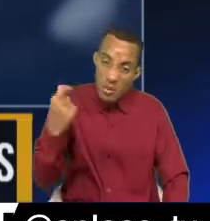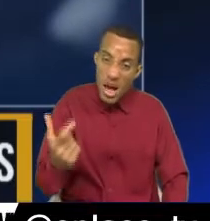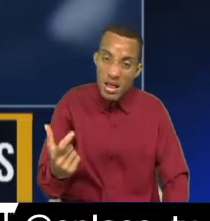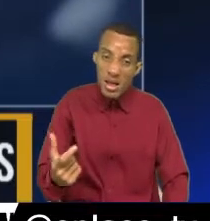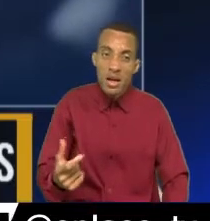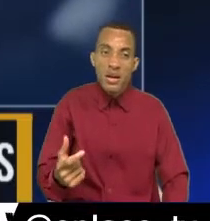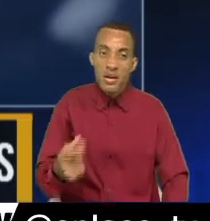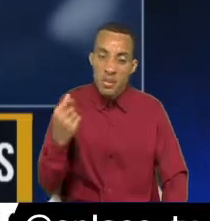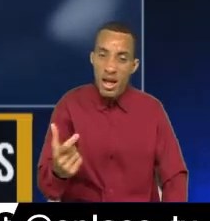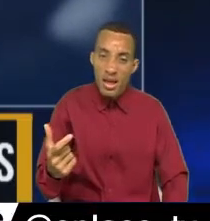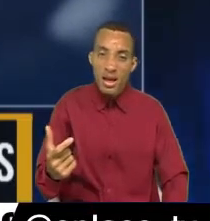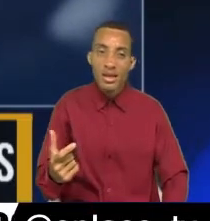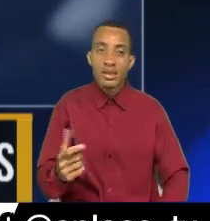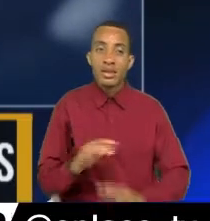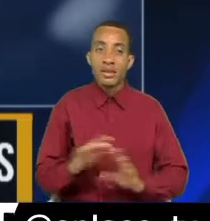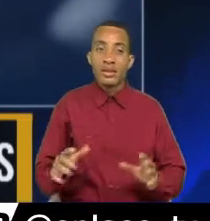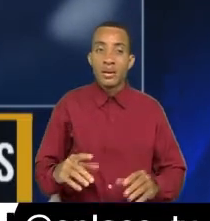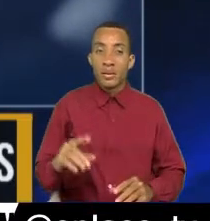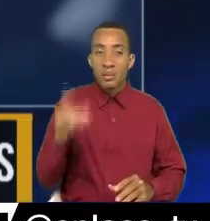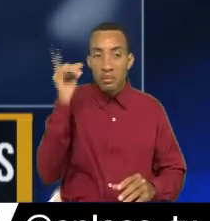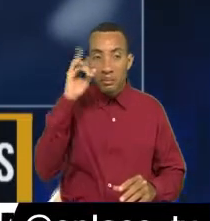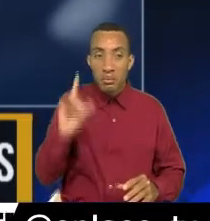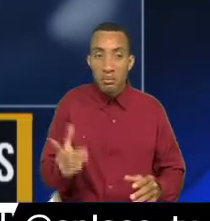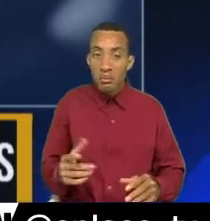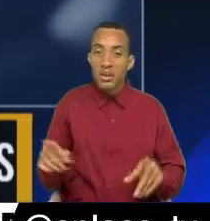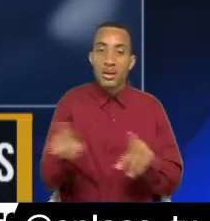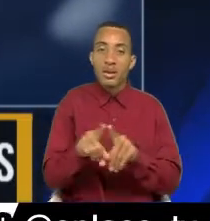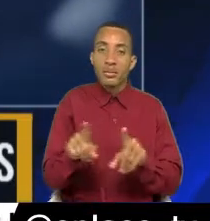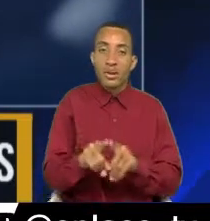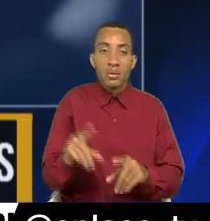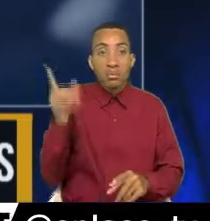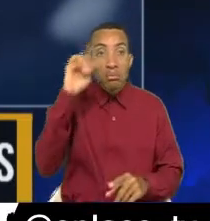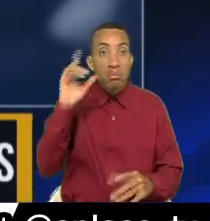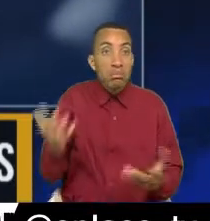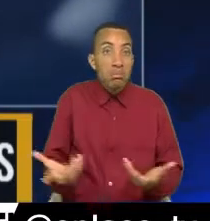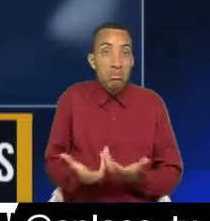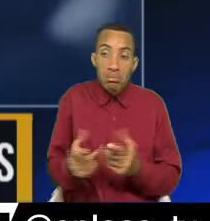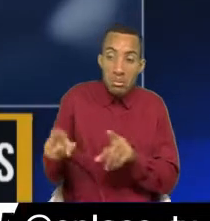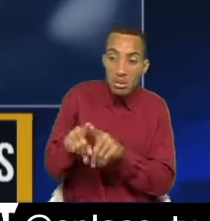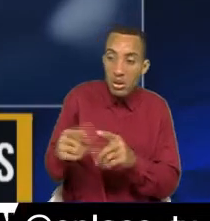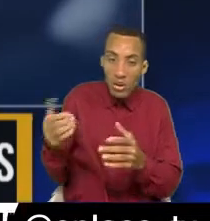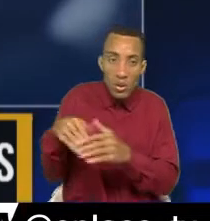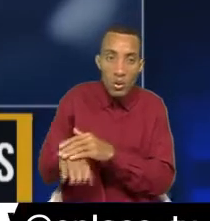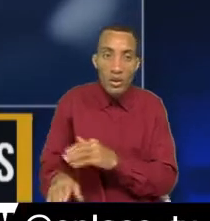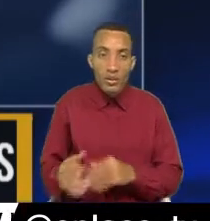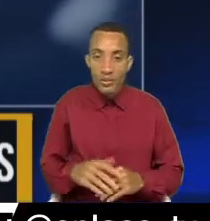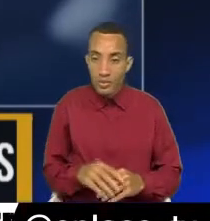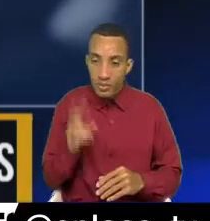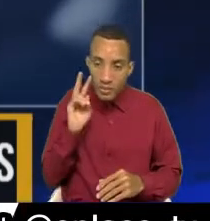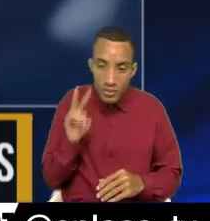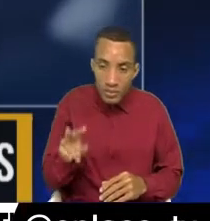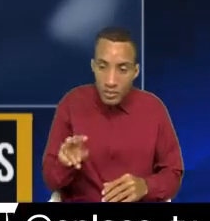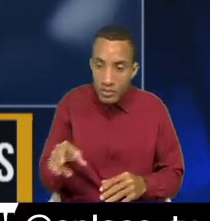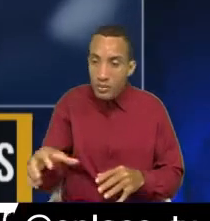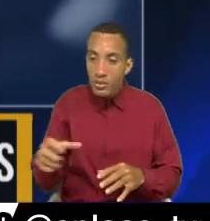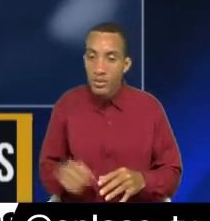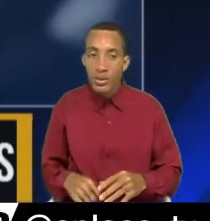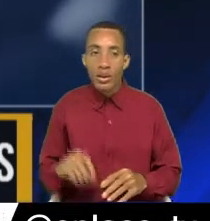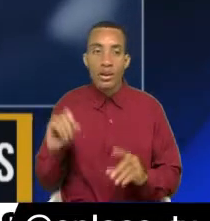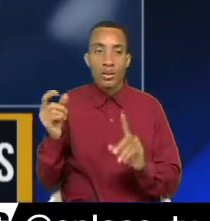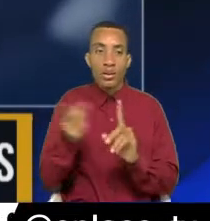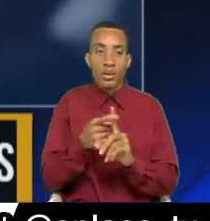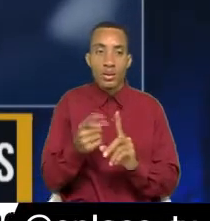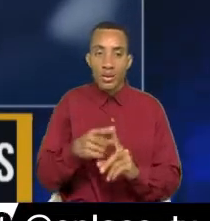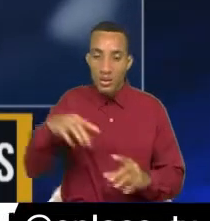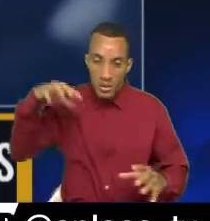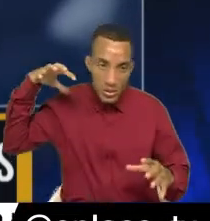da la casualidad que yo ni sabía mi hermano dónde había metido la plata. Afortunadamente que la dejó en la guantera y el man la vio primero que yo y le echó